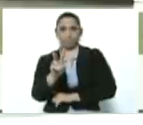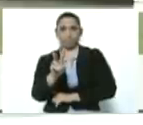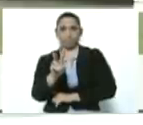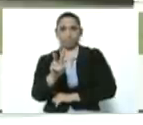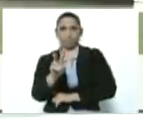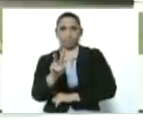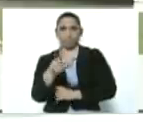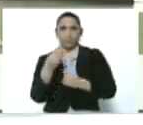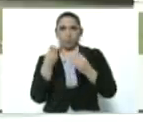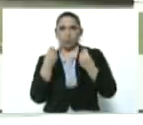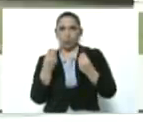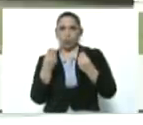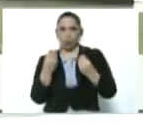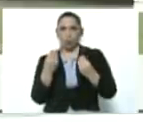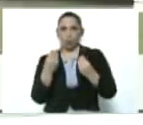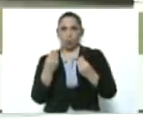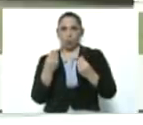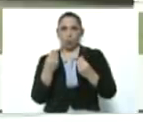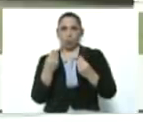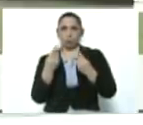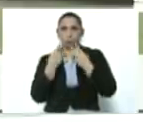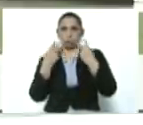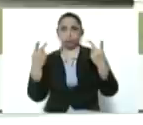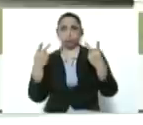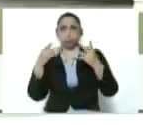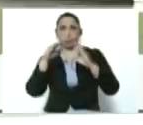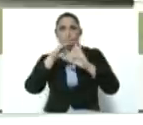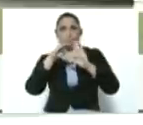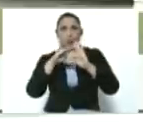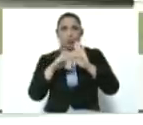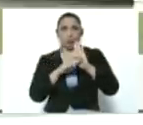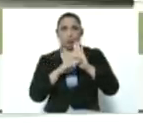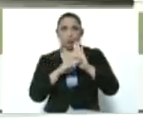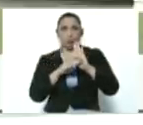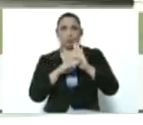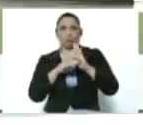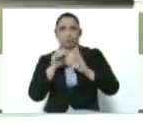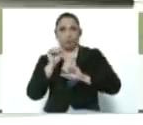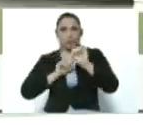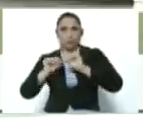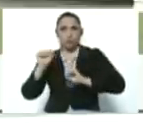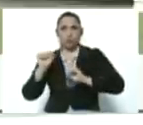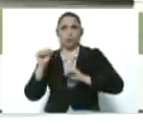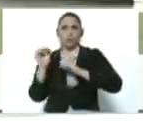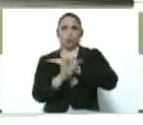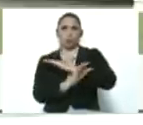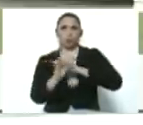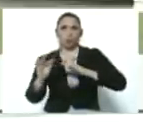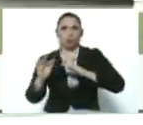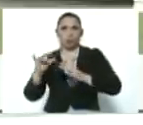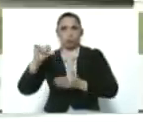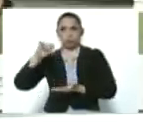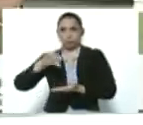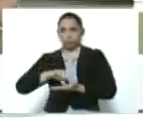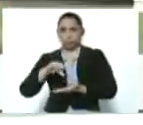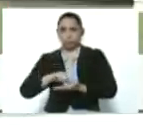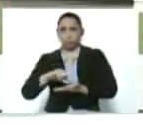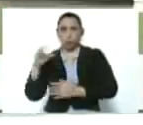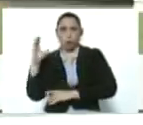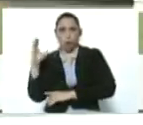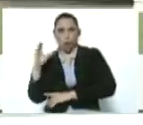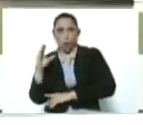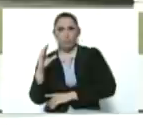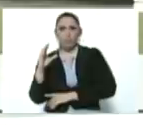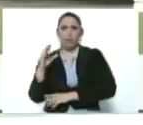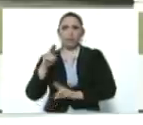elevando las medidas de prevención en la frontera en foco colombia por paraguachón por el táchira por